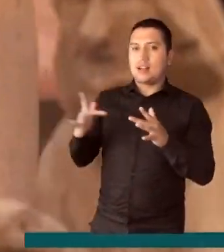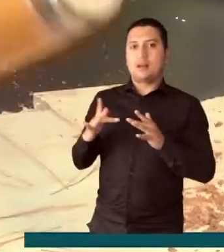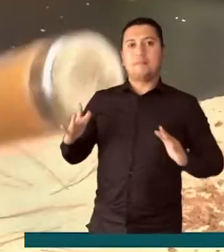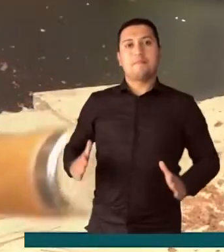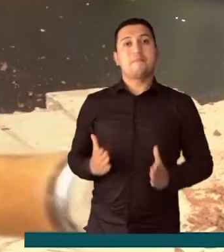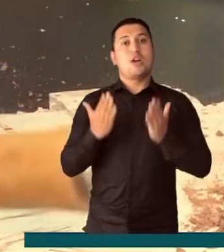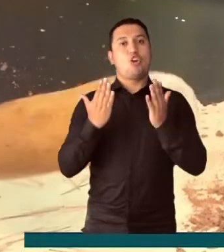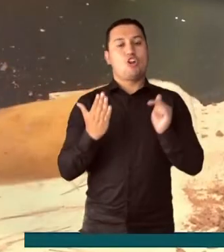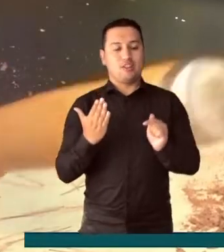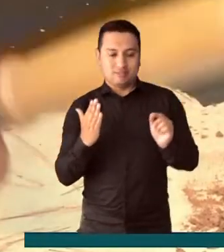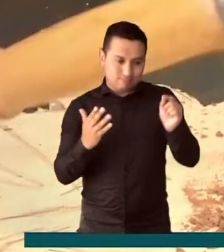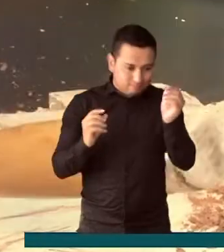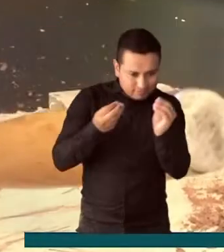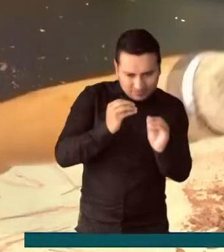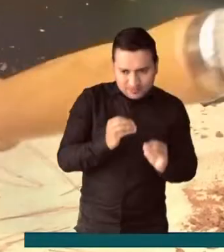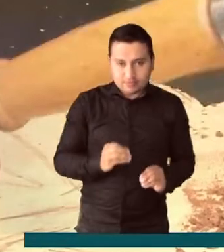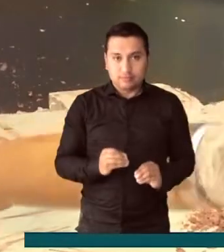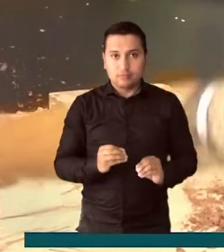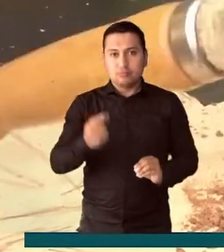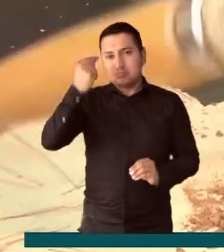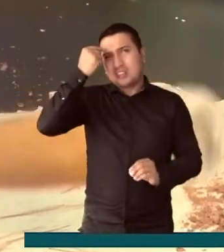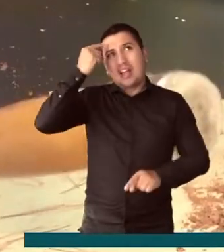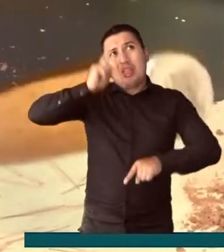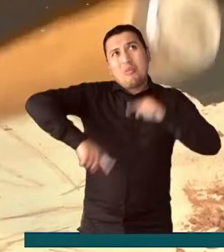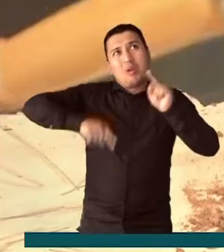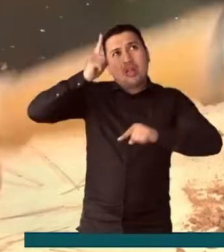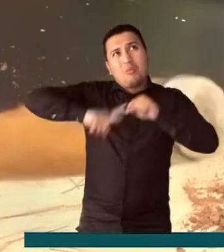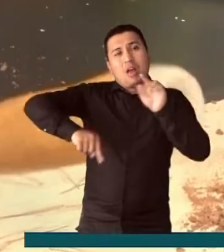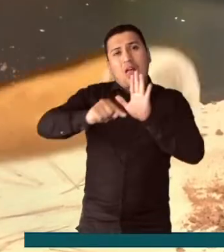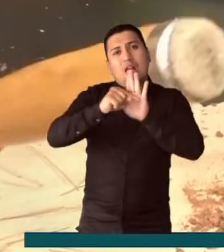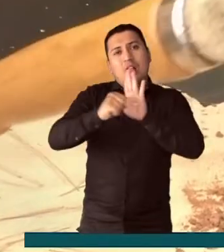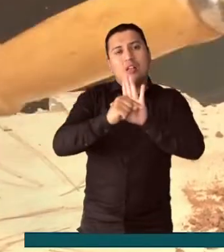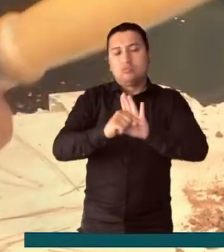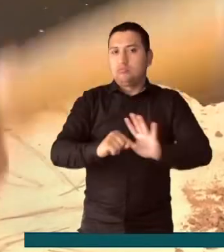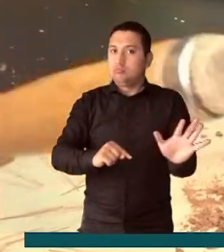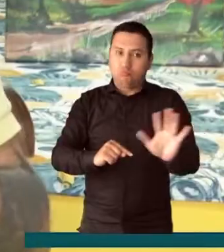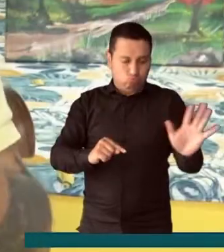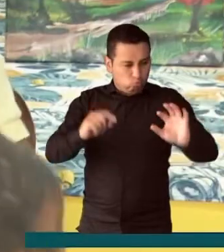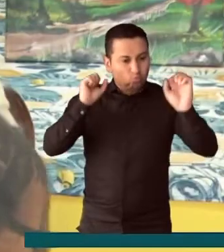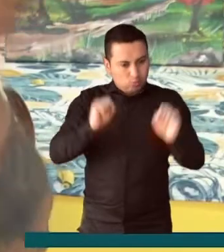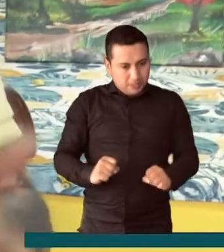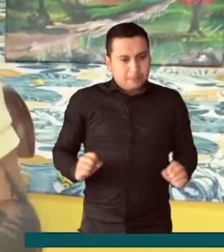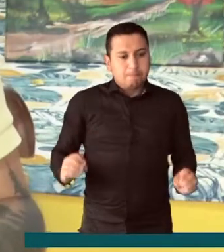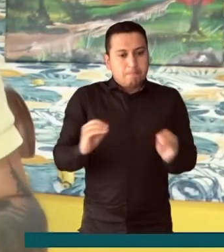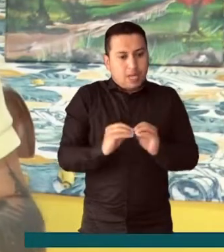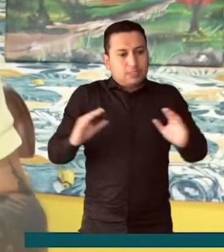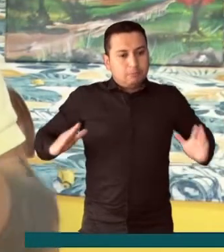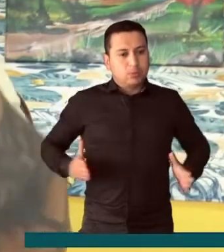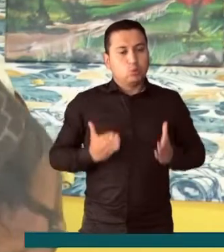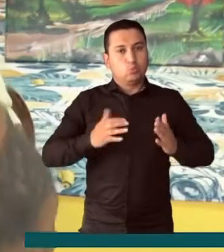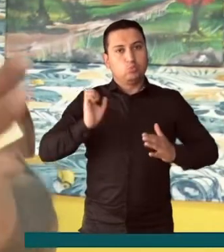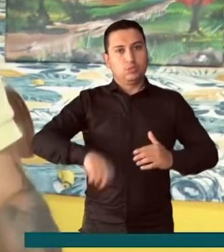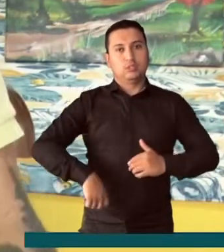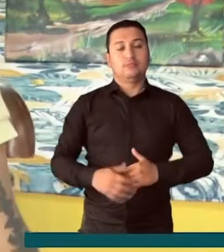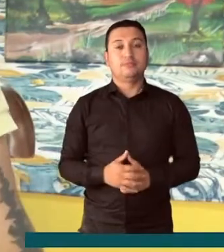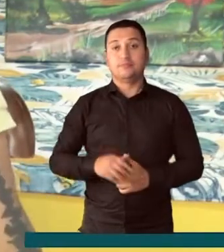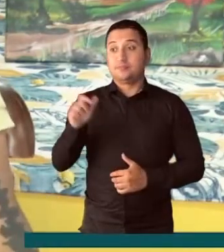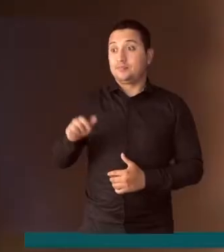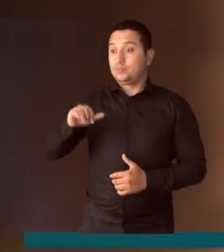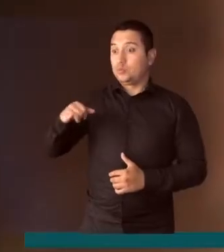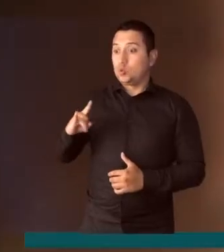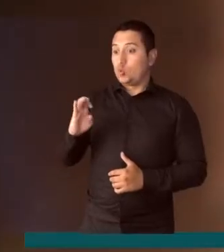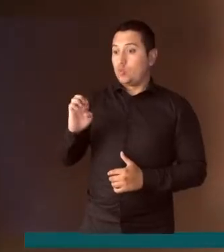uno para mejorarlo. Y nunca decir que no puedo. Al contrario, todos los días se puede y se puede